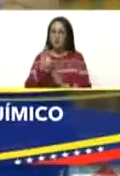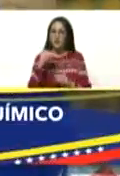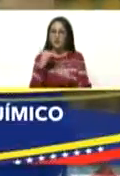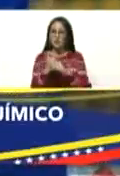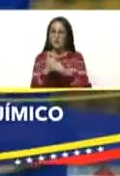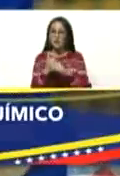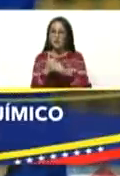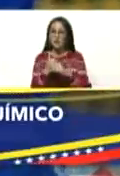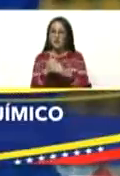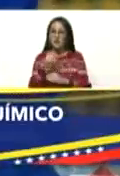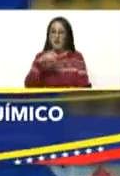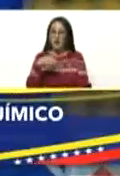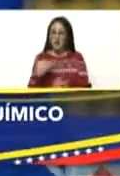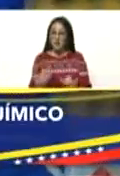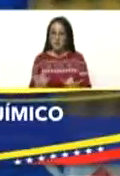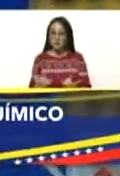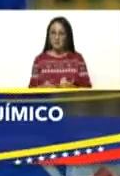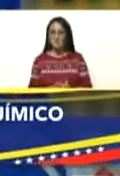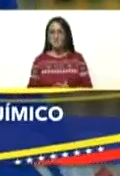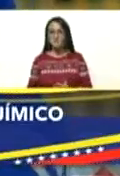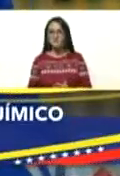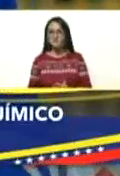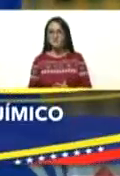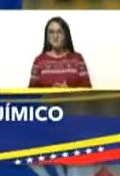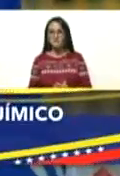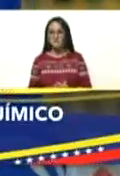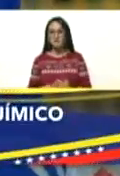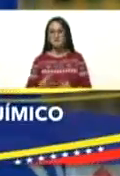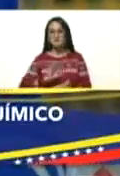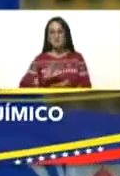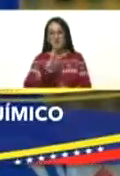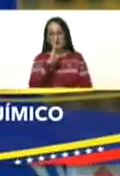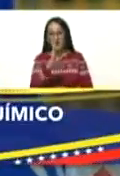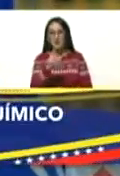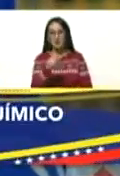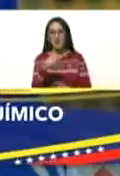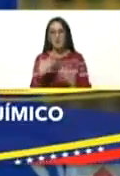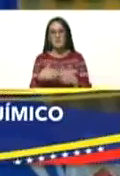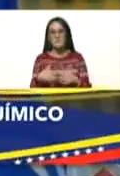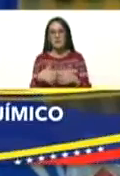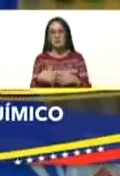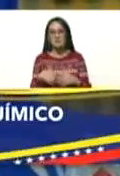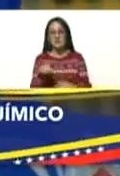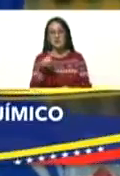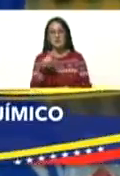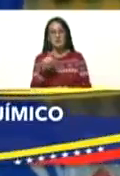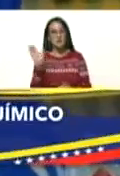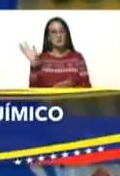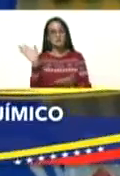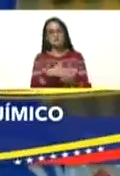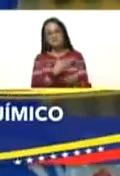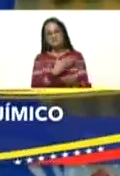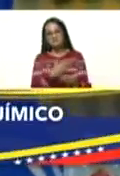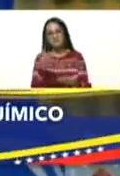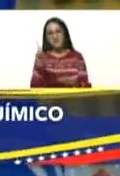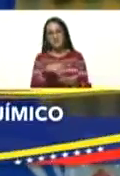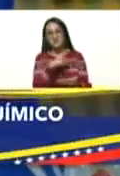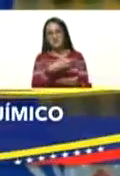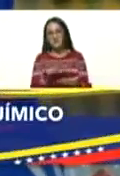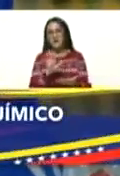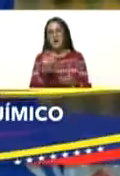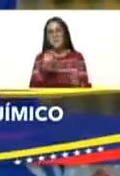o lo tenemos en este momento. El suministro directo a las empresas. Esto lo que vamos a eliminar es la